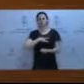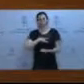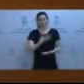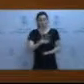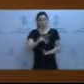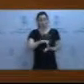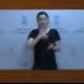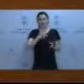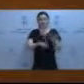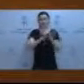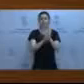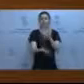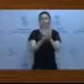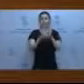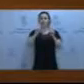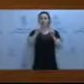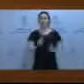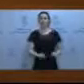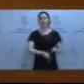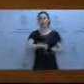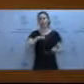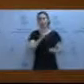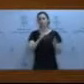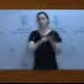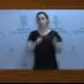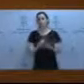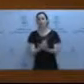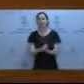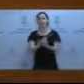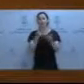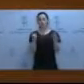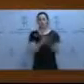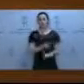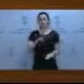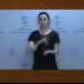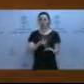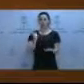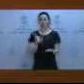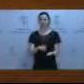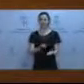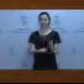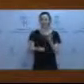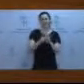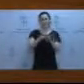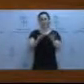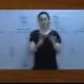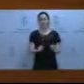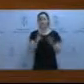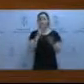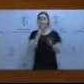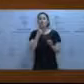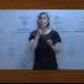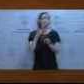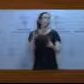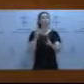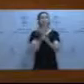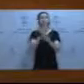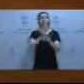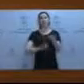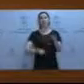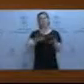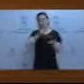estatal, en la Ley de Presupuestos Generales del Estado del 2016. En aquel informe desfavorable que presentó el Gobierno